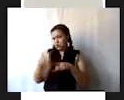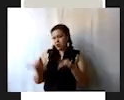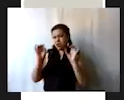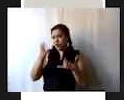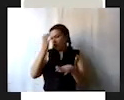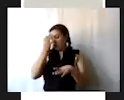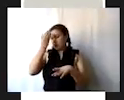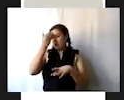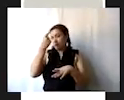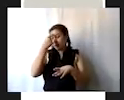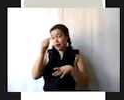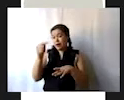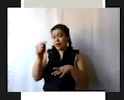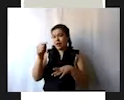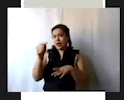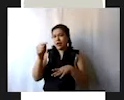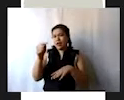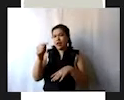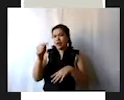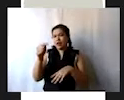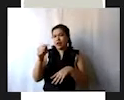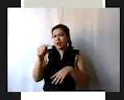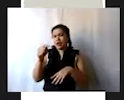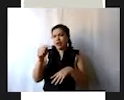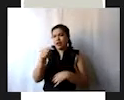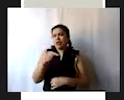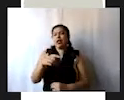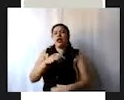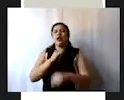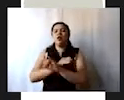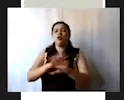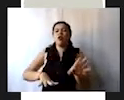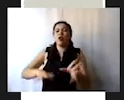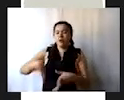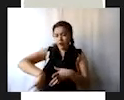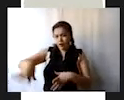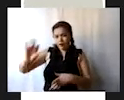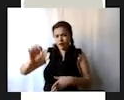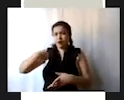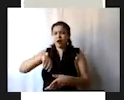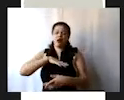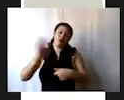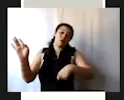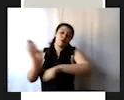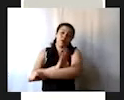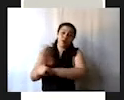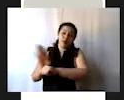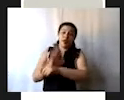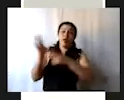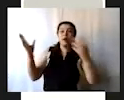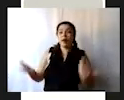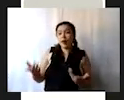saber, perdón, para pues, por obtener esta información, pero bueno, tenemos la ventaja, a diferencia de